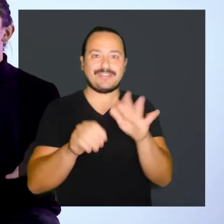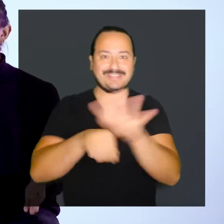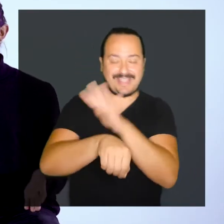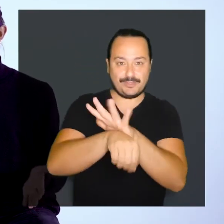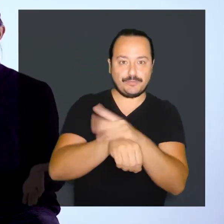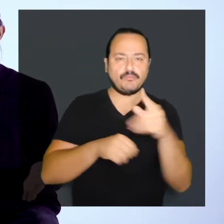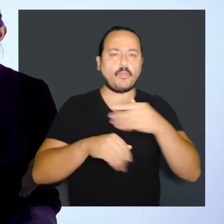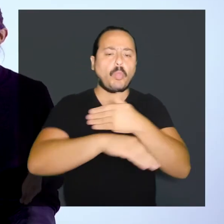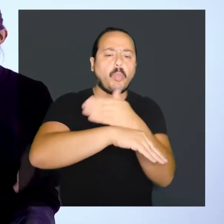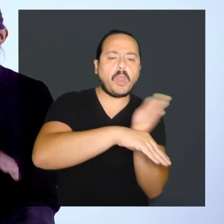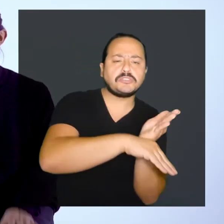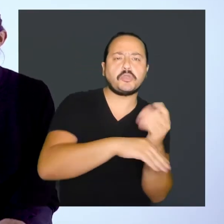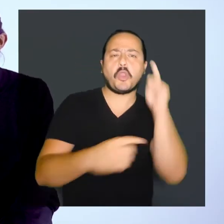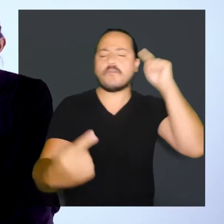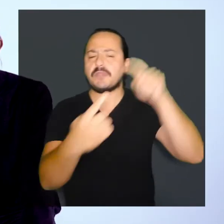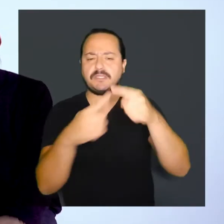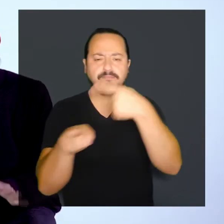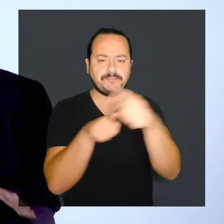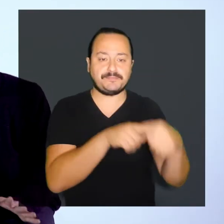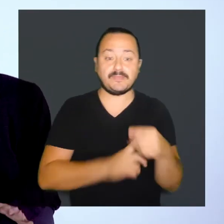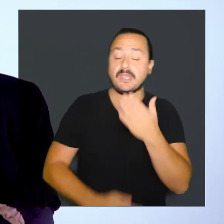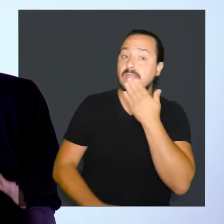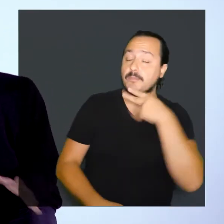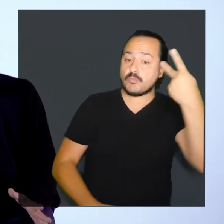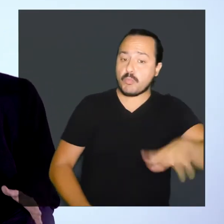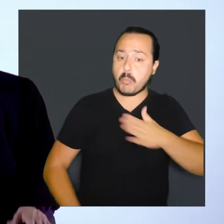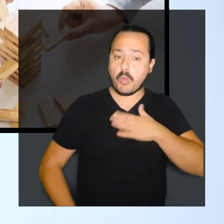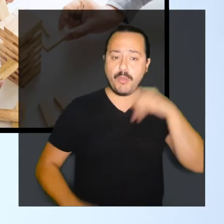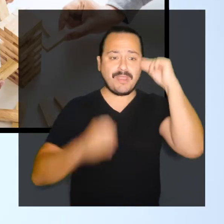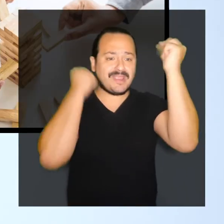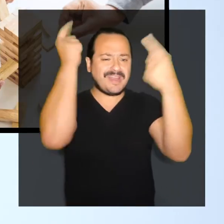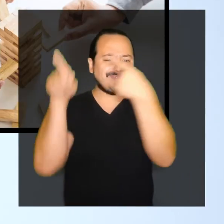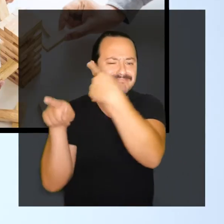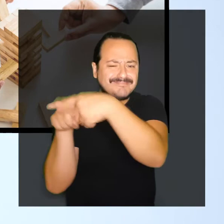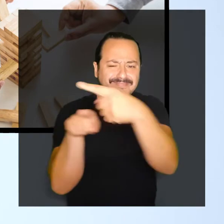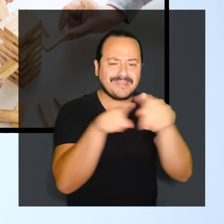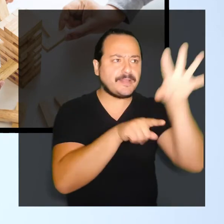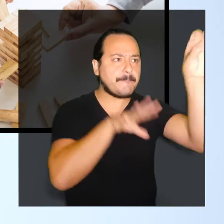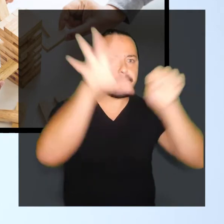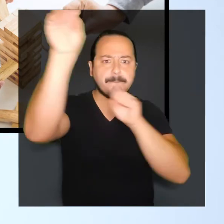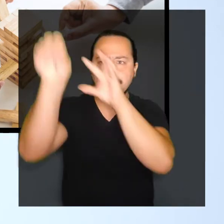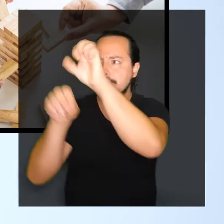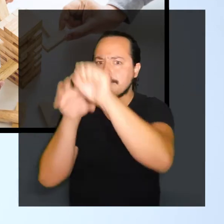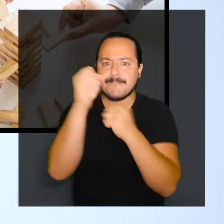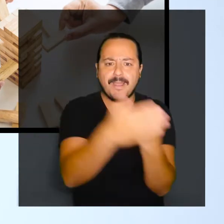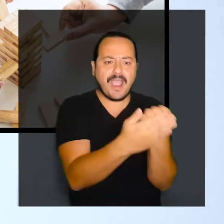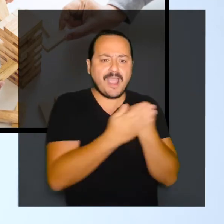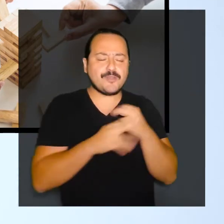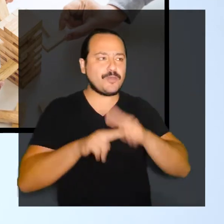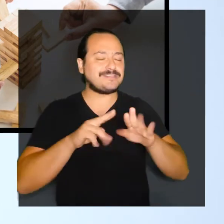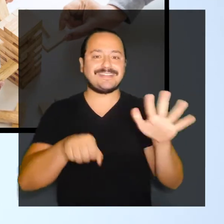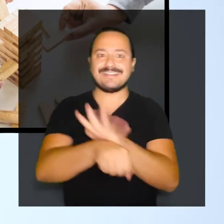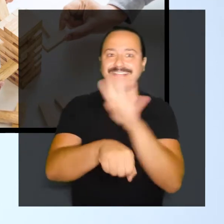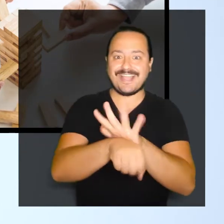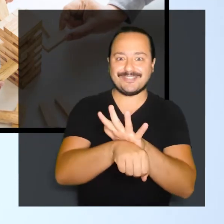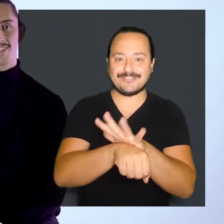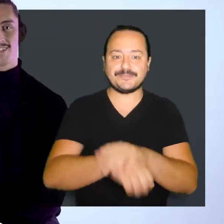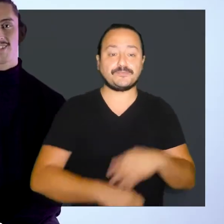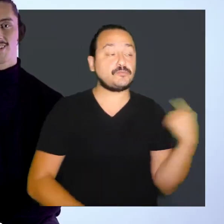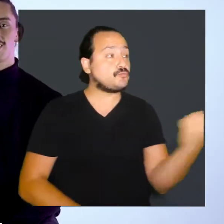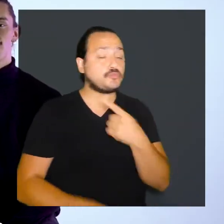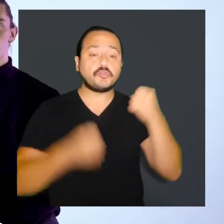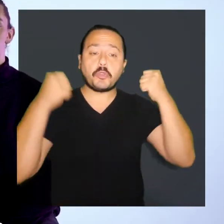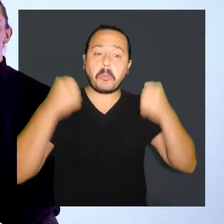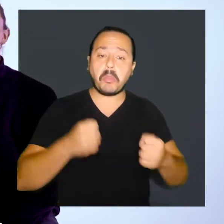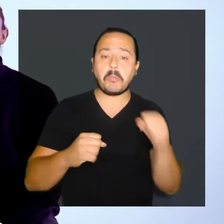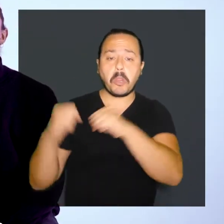tomar diferentes elementos que nos sirvan para crear una obra de teatro. Podemos romper estructuras e ir acomodándolas a nuestra creación,